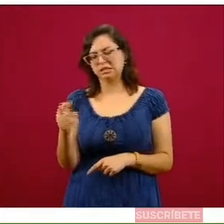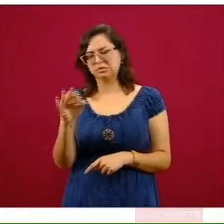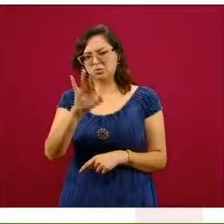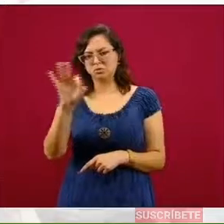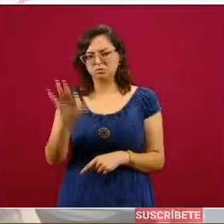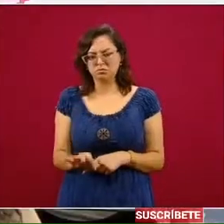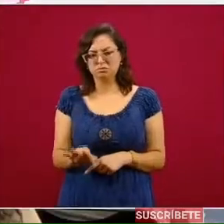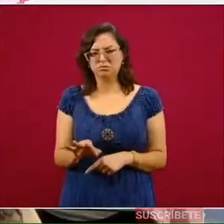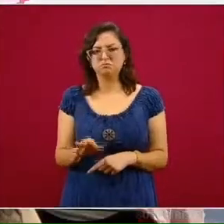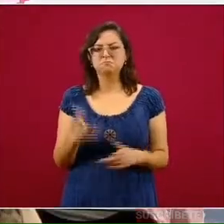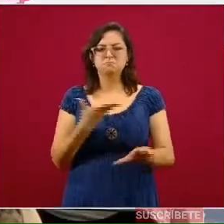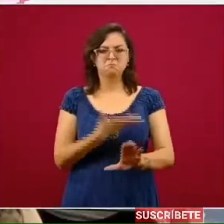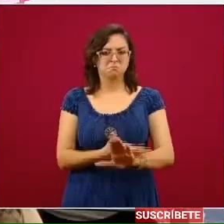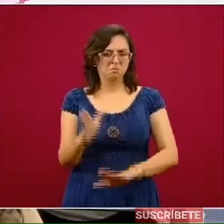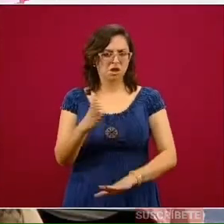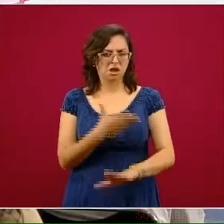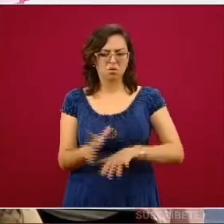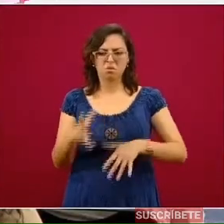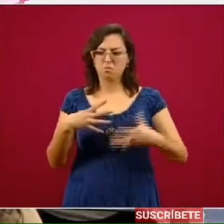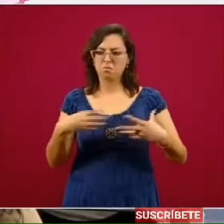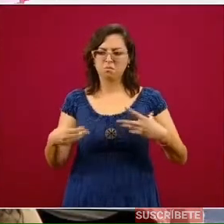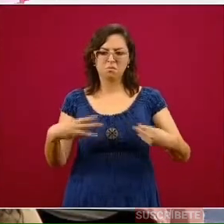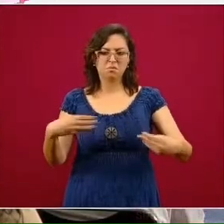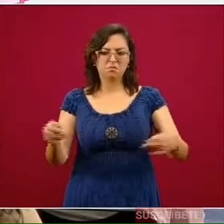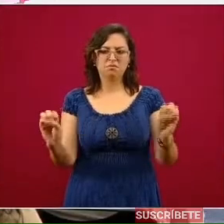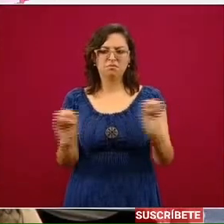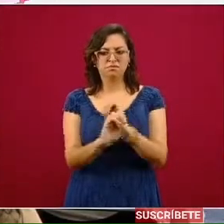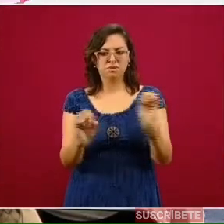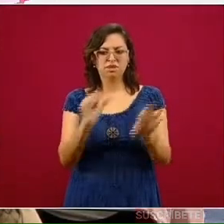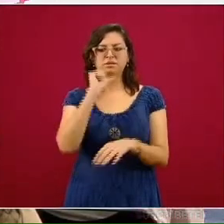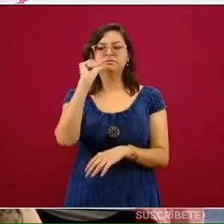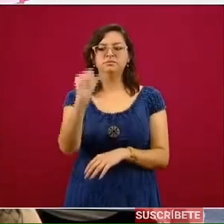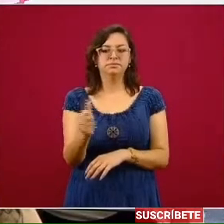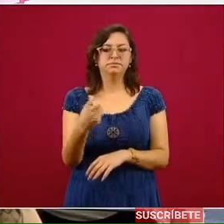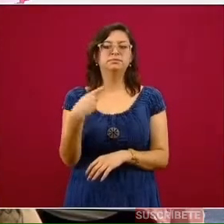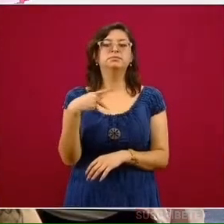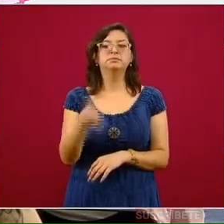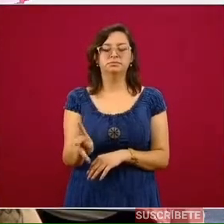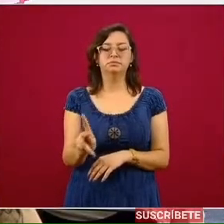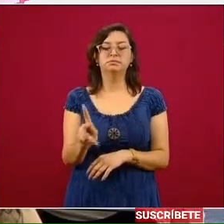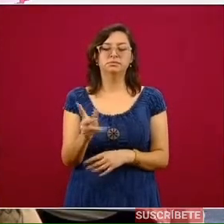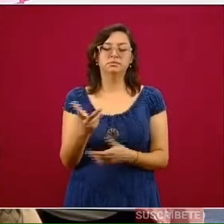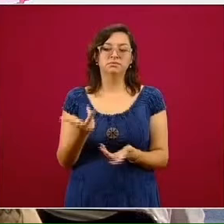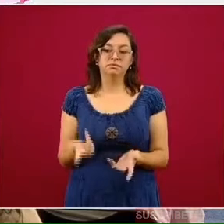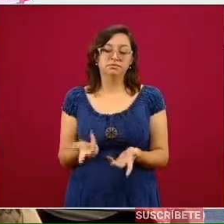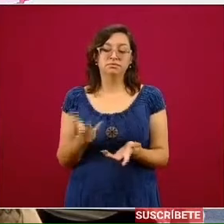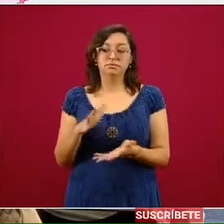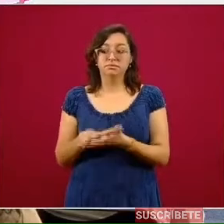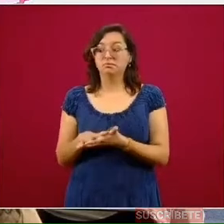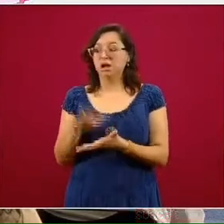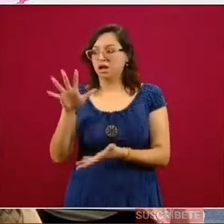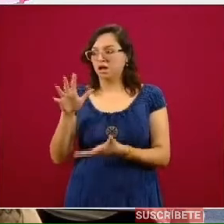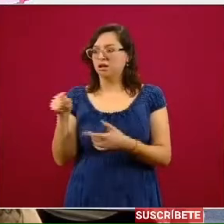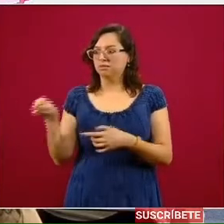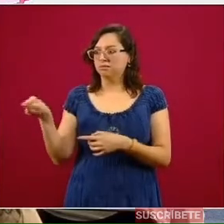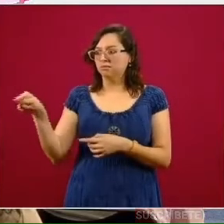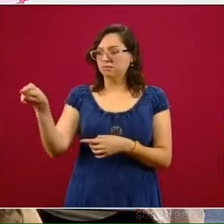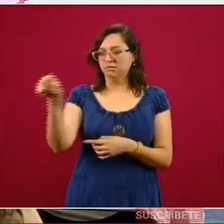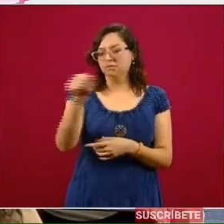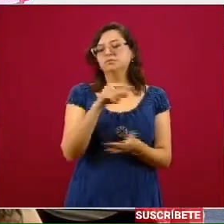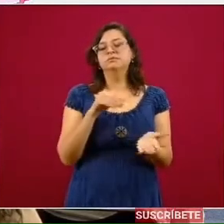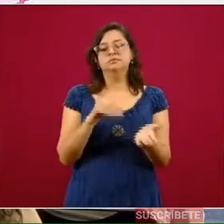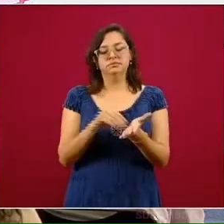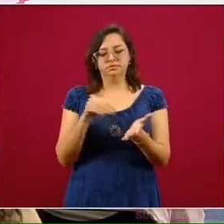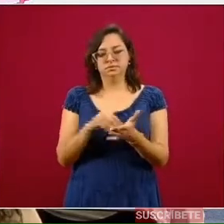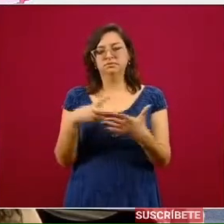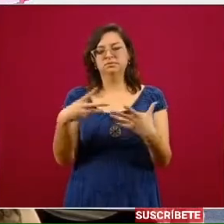28-27% de los municipios que no tienen transmisión, pero definitivamente concentrado en aquellos que tienen mayor población, lo cual todavía mantiene un motor